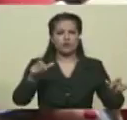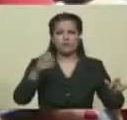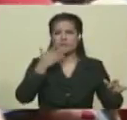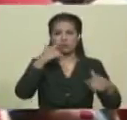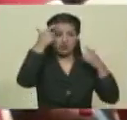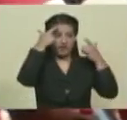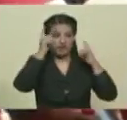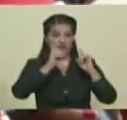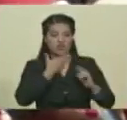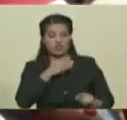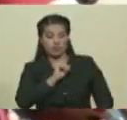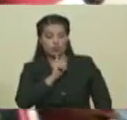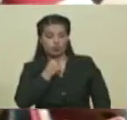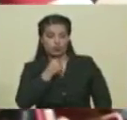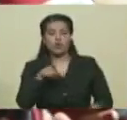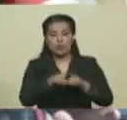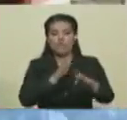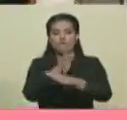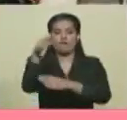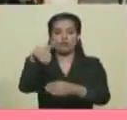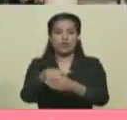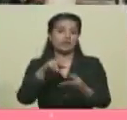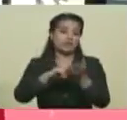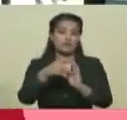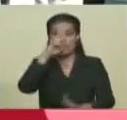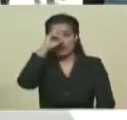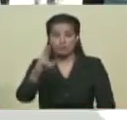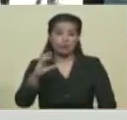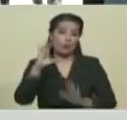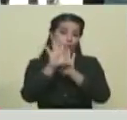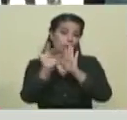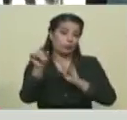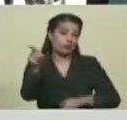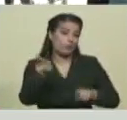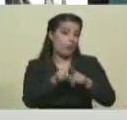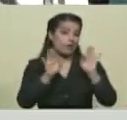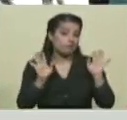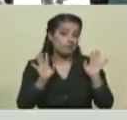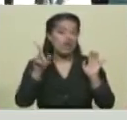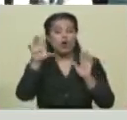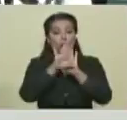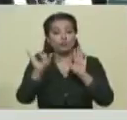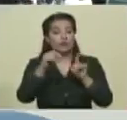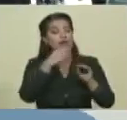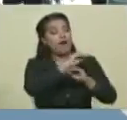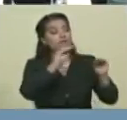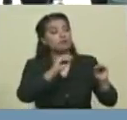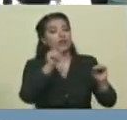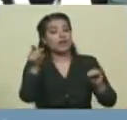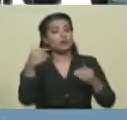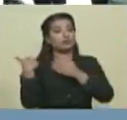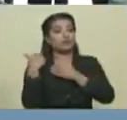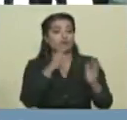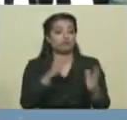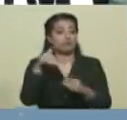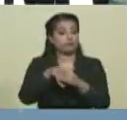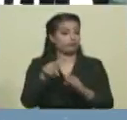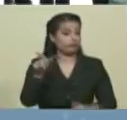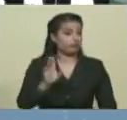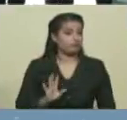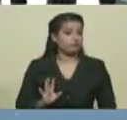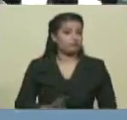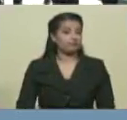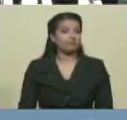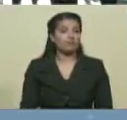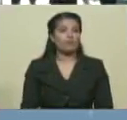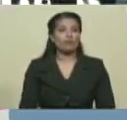está demostrando que el llamado de la Asamblea Nacional Constituyente ha sido escuchado por el pueblo de Venezuela. ¿Ha tenido conocimiento